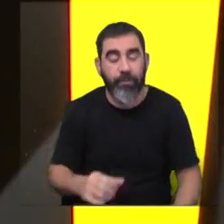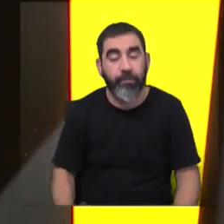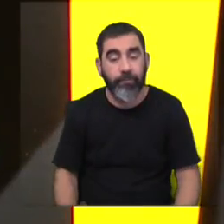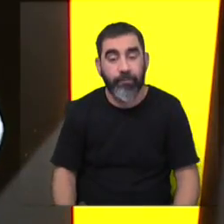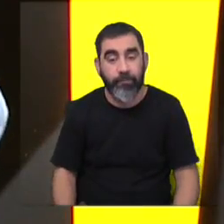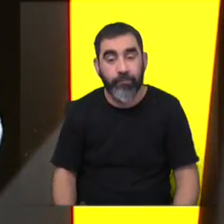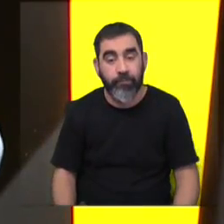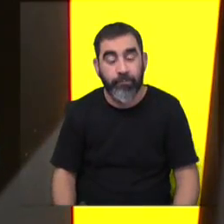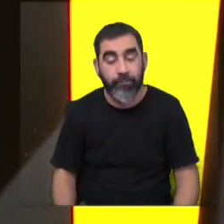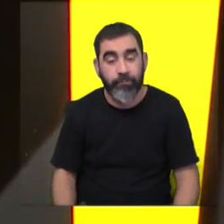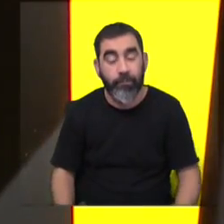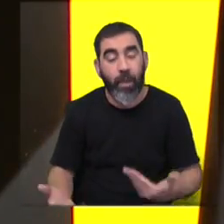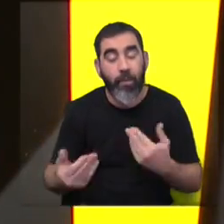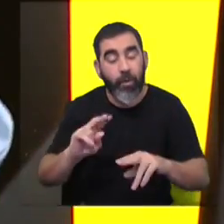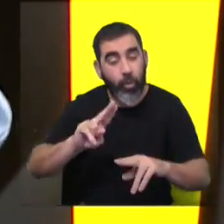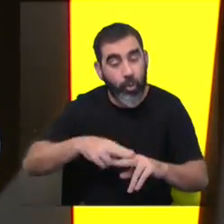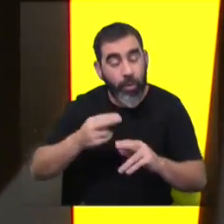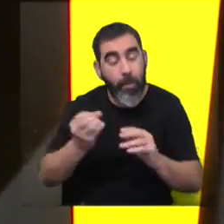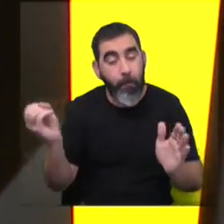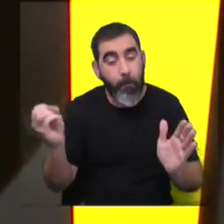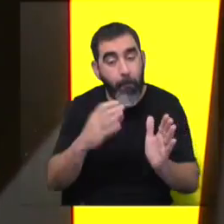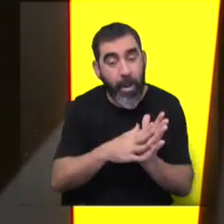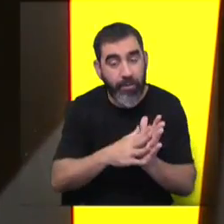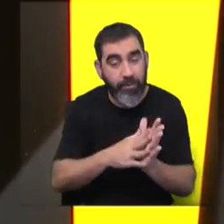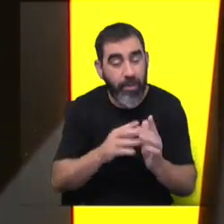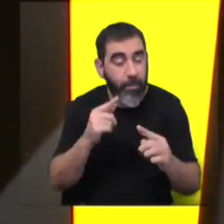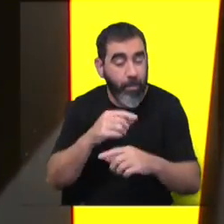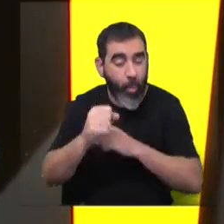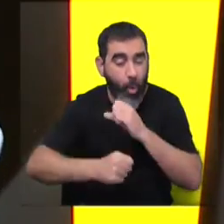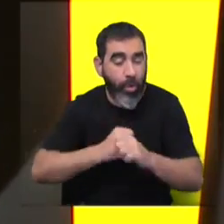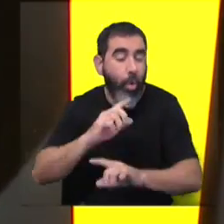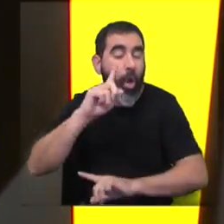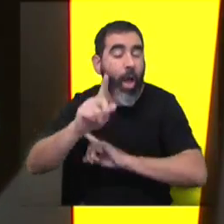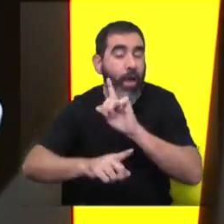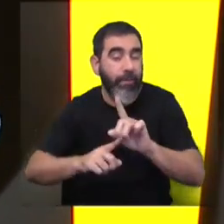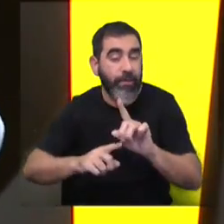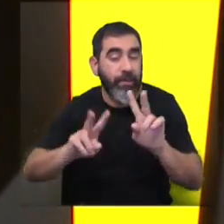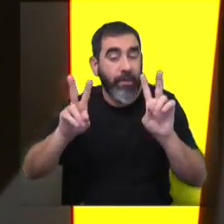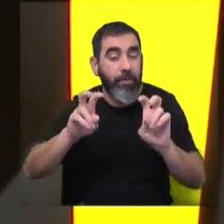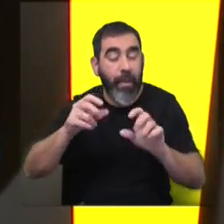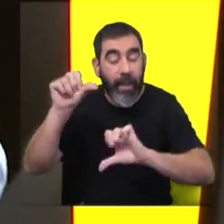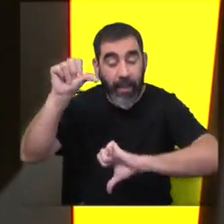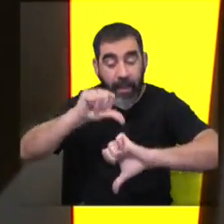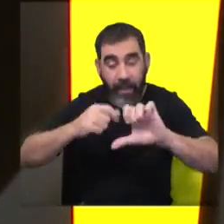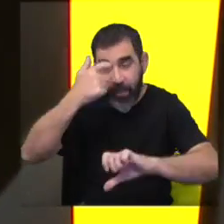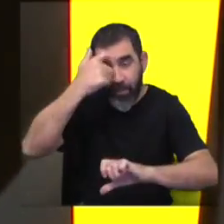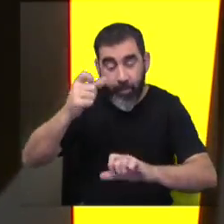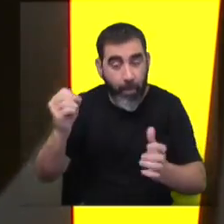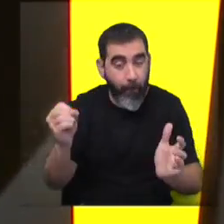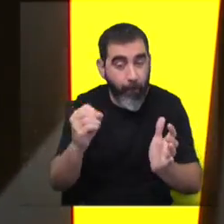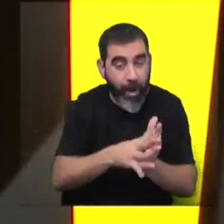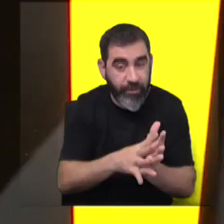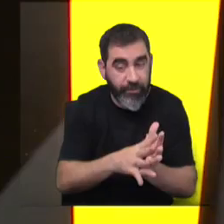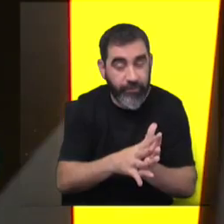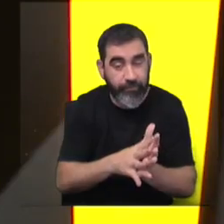sí, vamos a hablar nuevamente de manchas, como hicimos a lo largo del año. Cada tanto traemos la química o la ciencia detrás de las manchas, que es